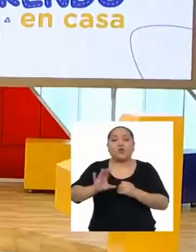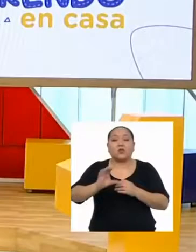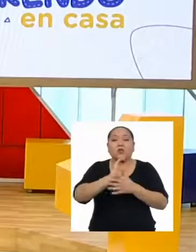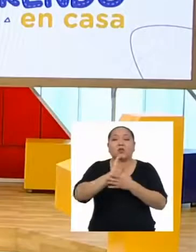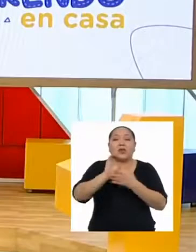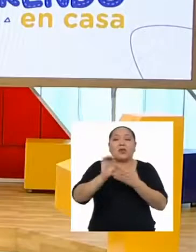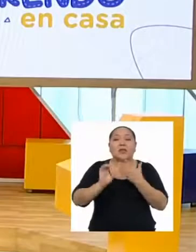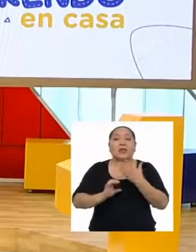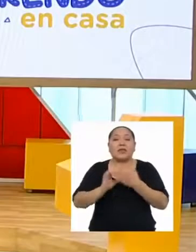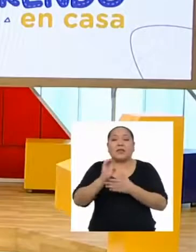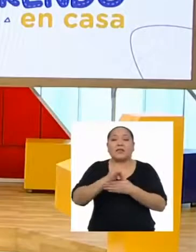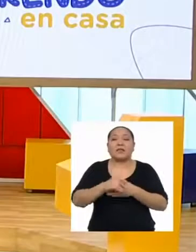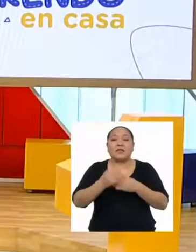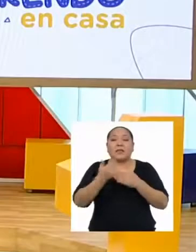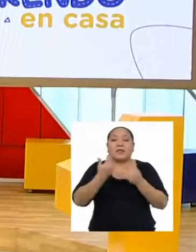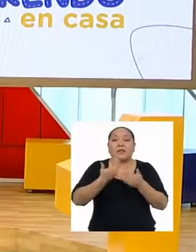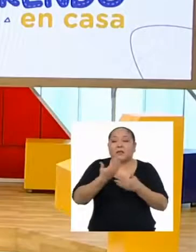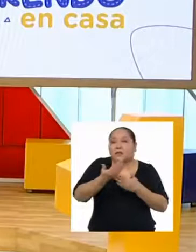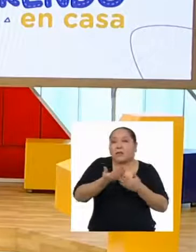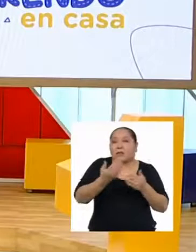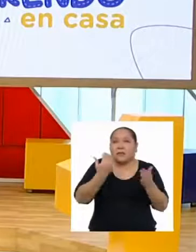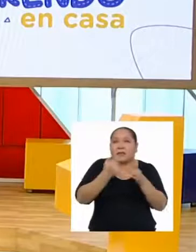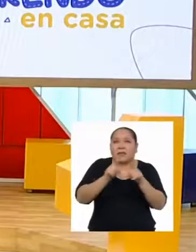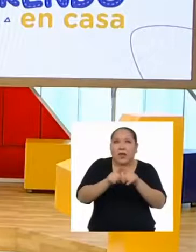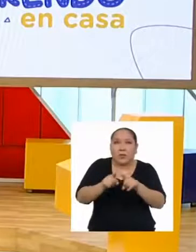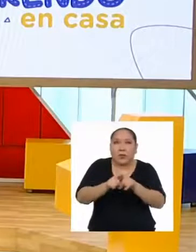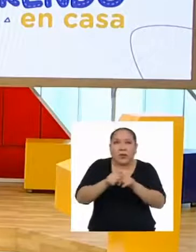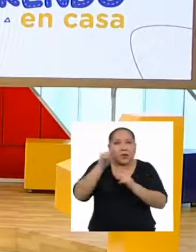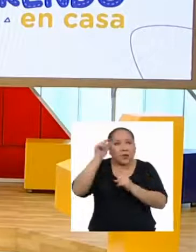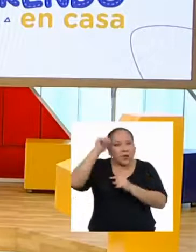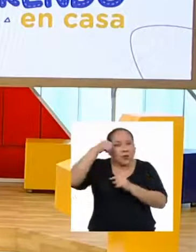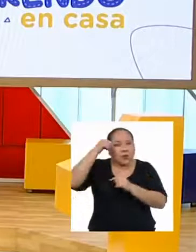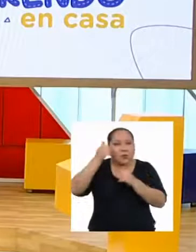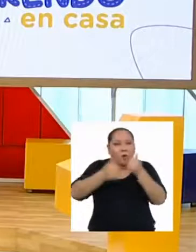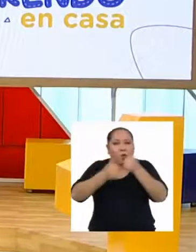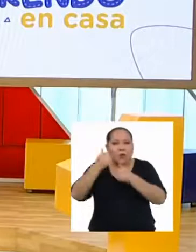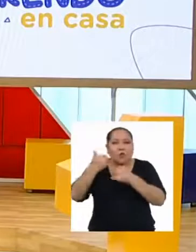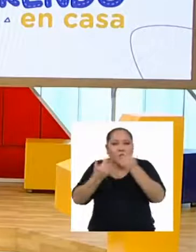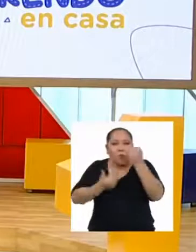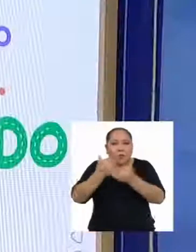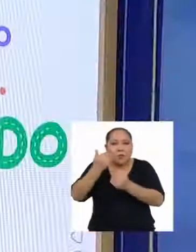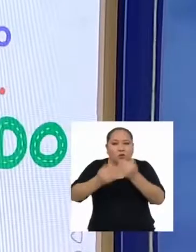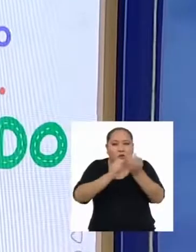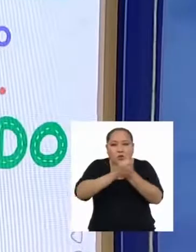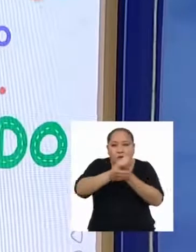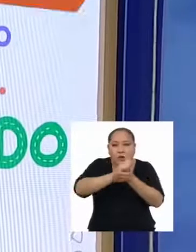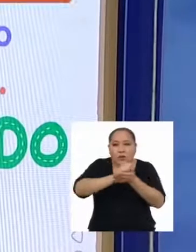Previamente, recordamos las etapas de los procesos de escritura.